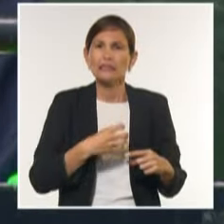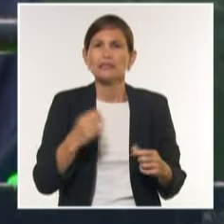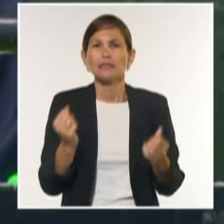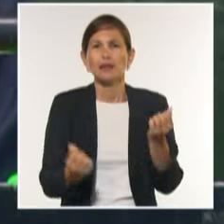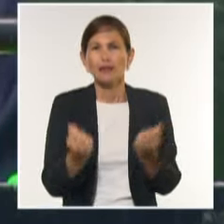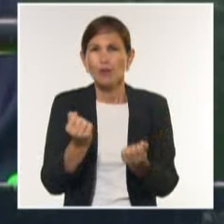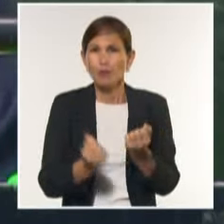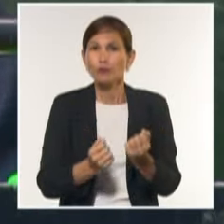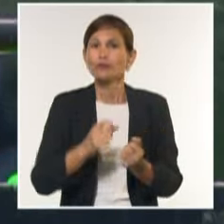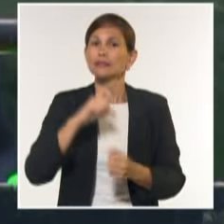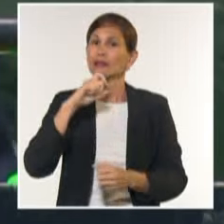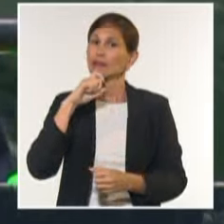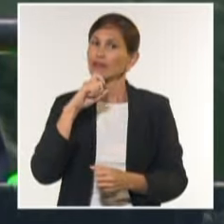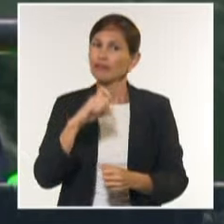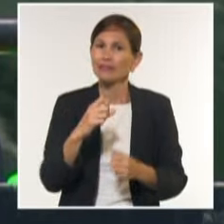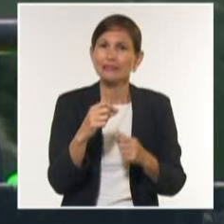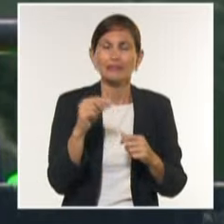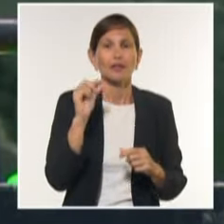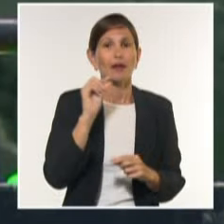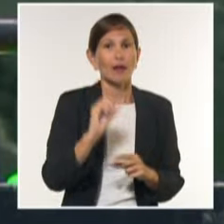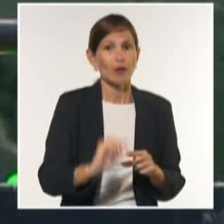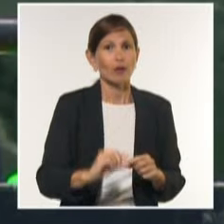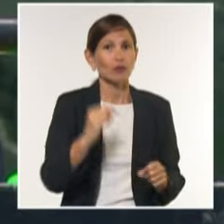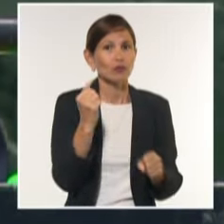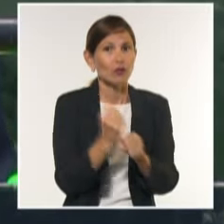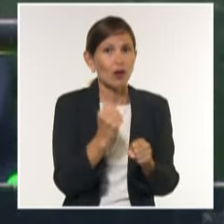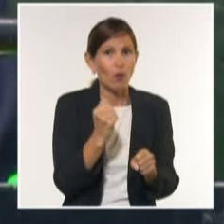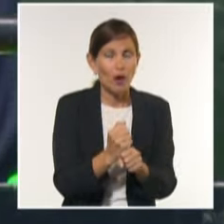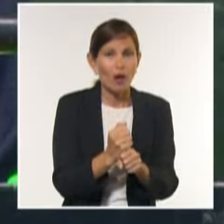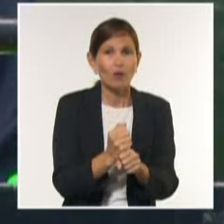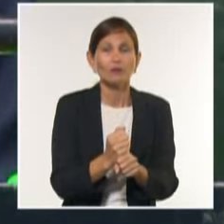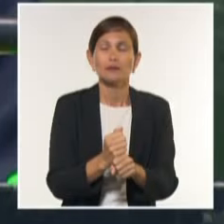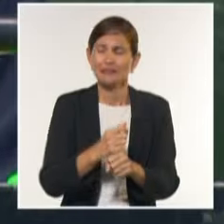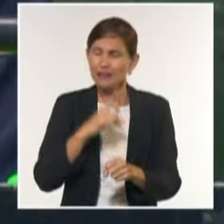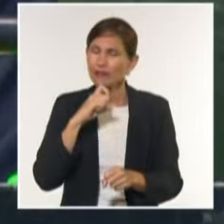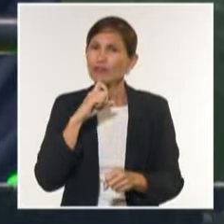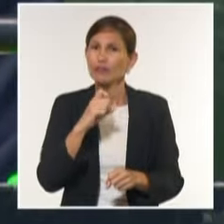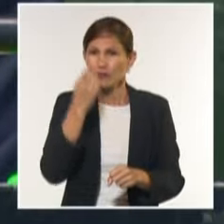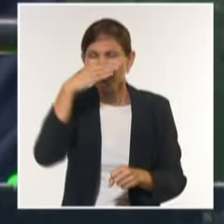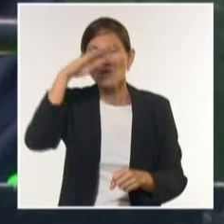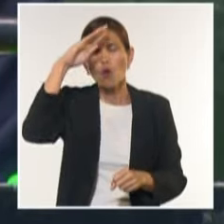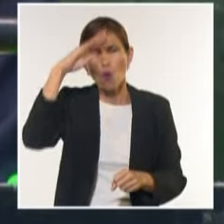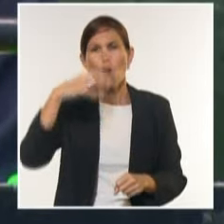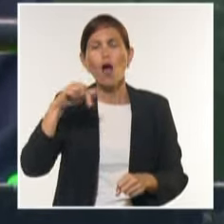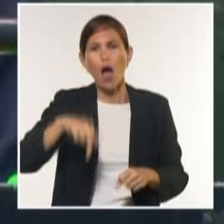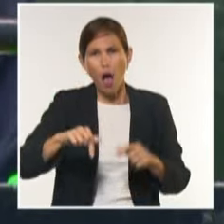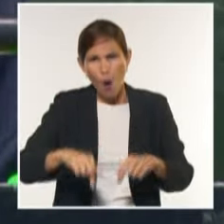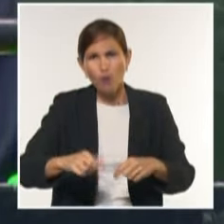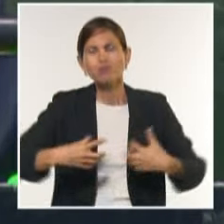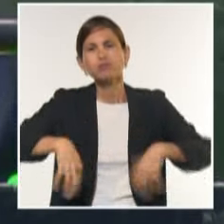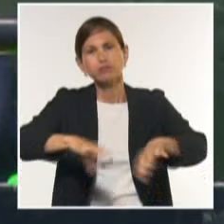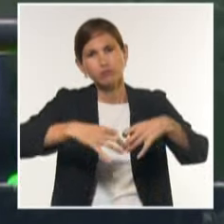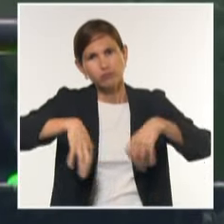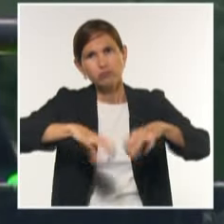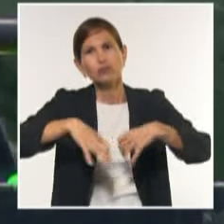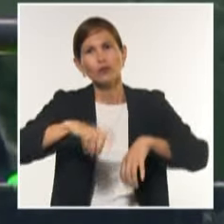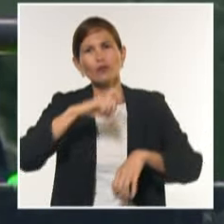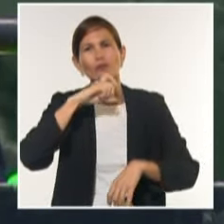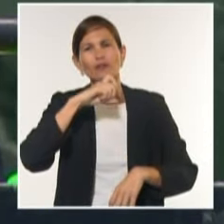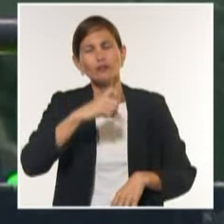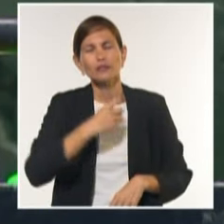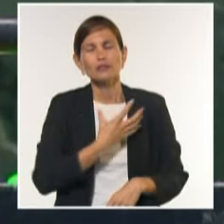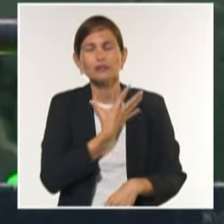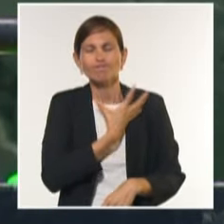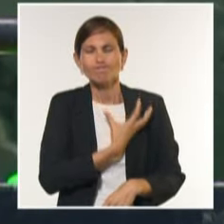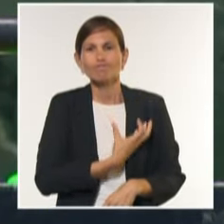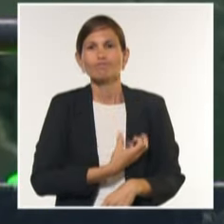público, limitaciones en los servicios comunales e inflación pronunciada que deprime los